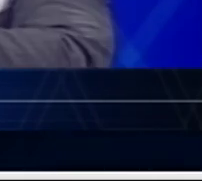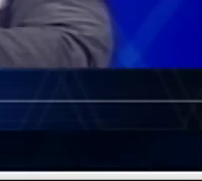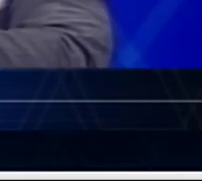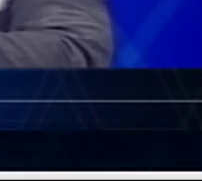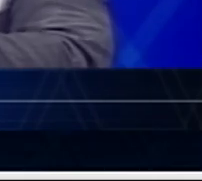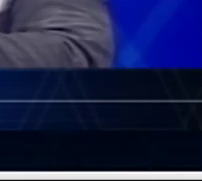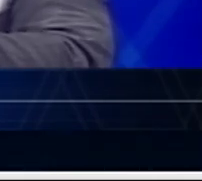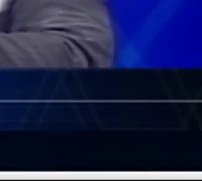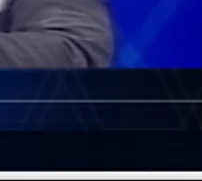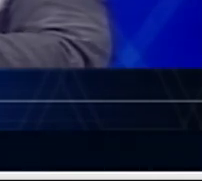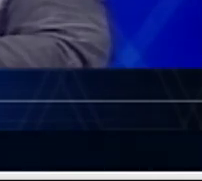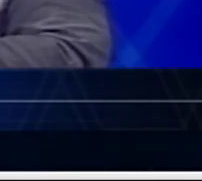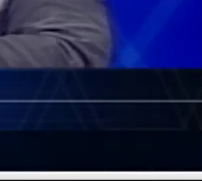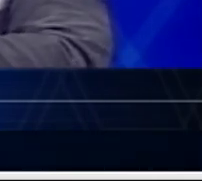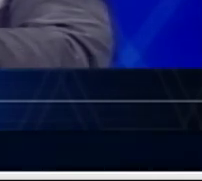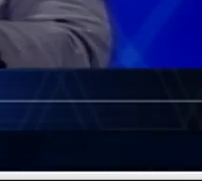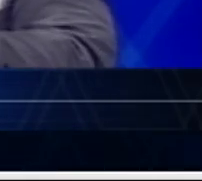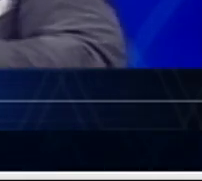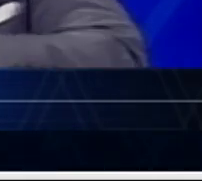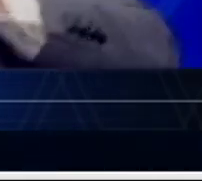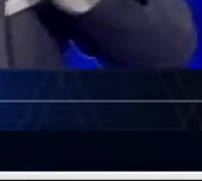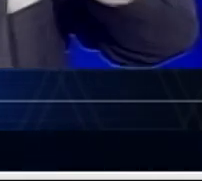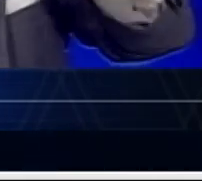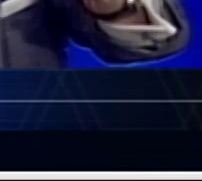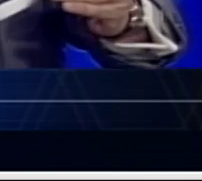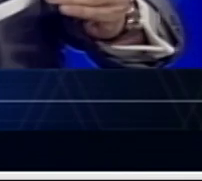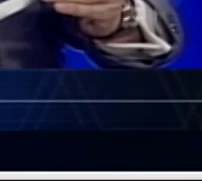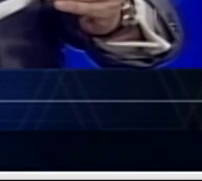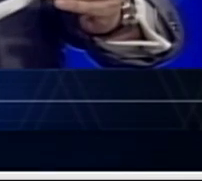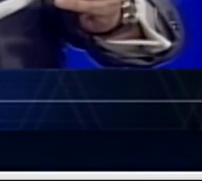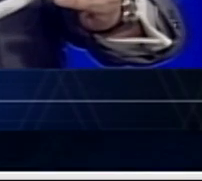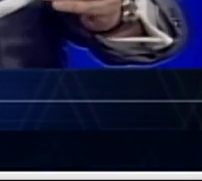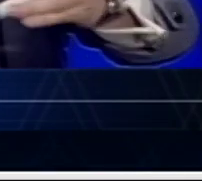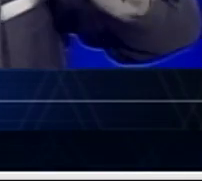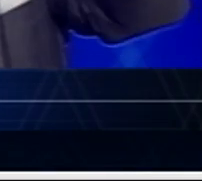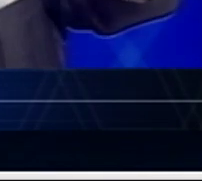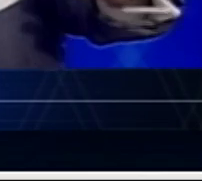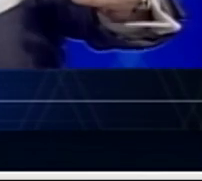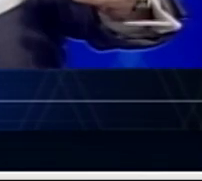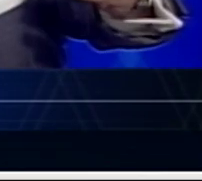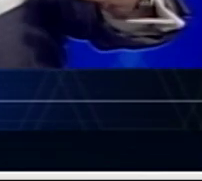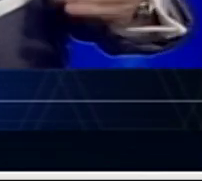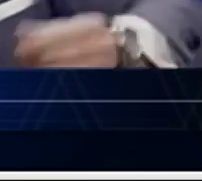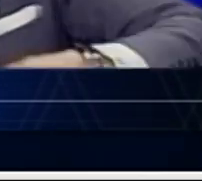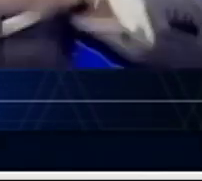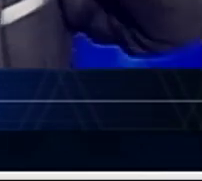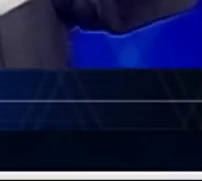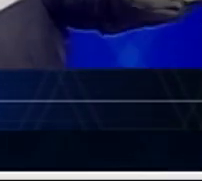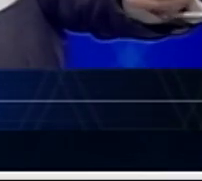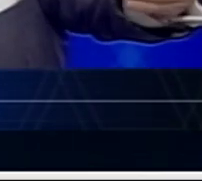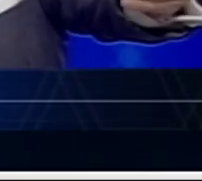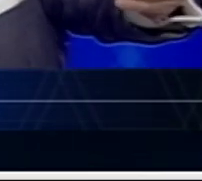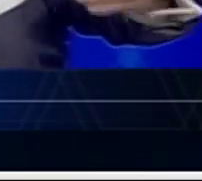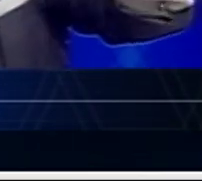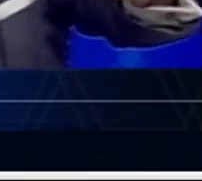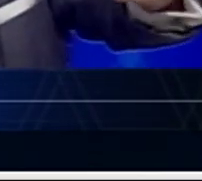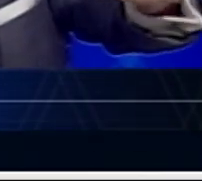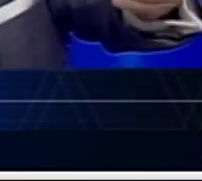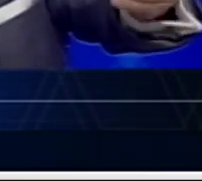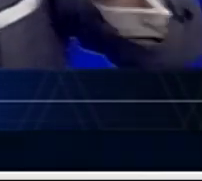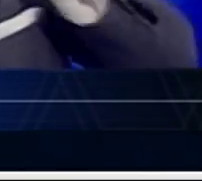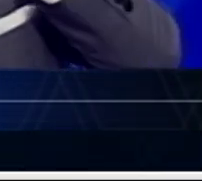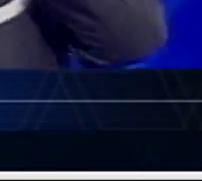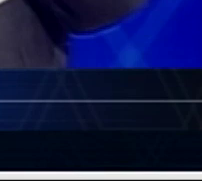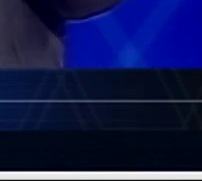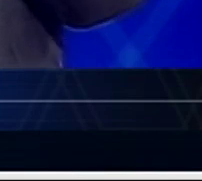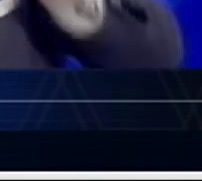para escuchar las críticas malas y buenas. Nosotros tenemos tiempo para trabajar, para consolidar, para construir. Y a eso es que